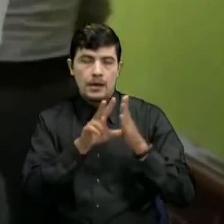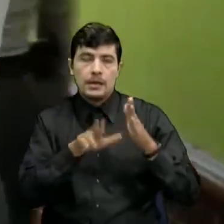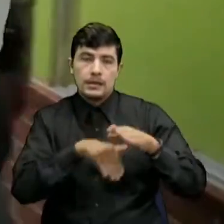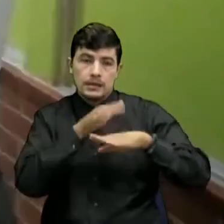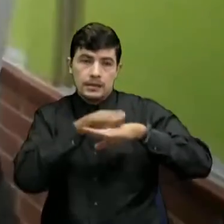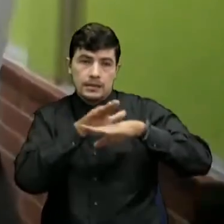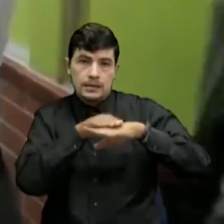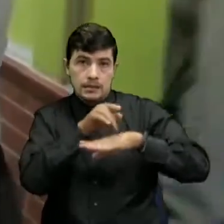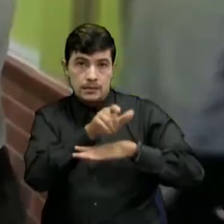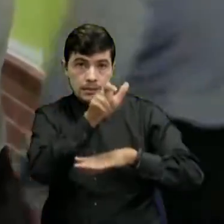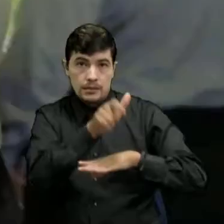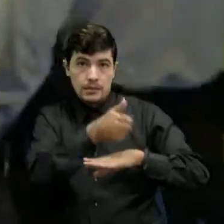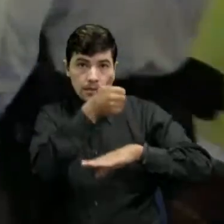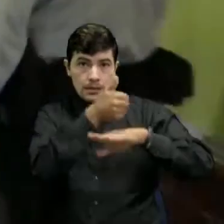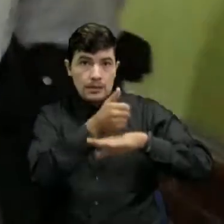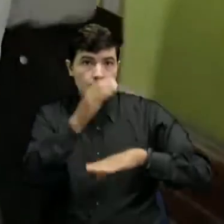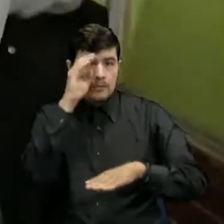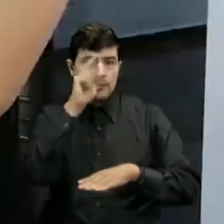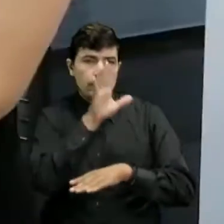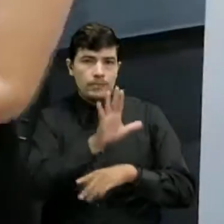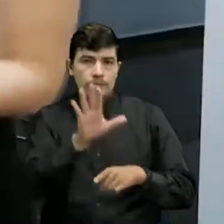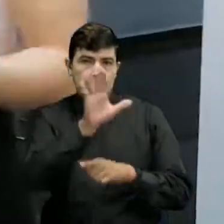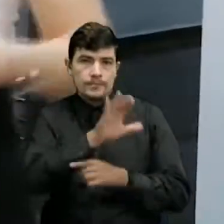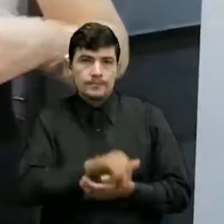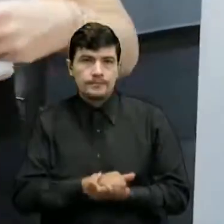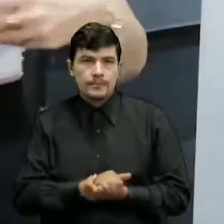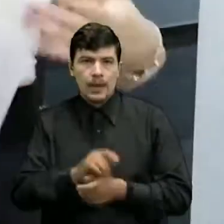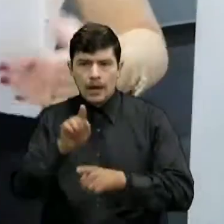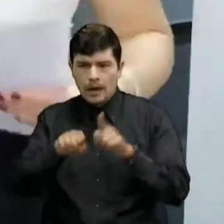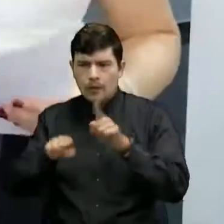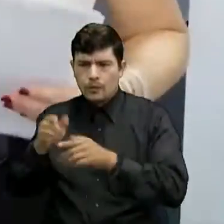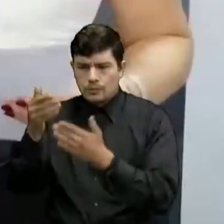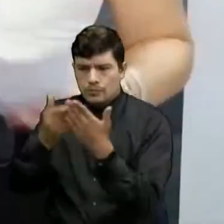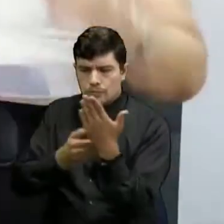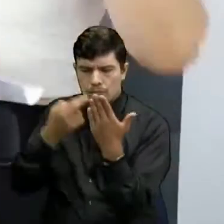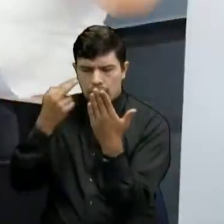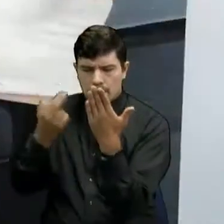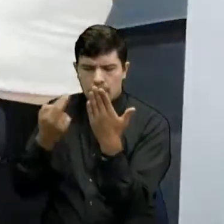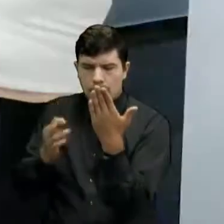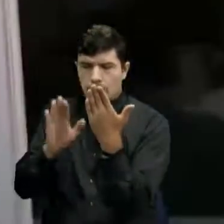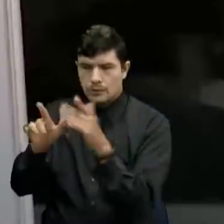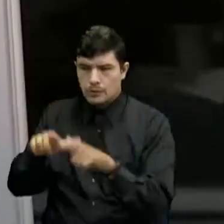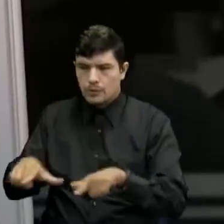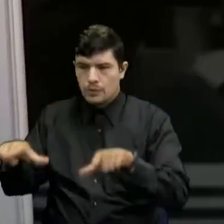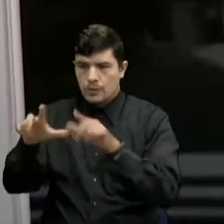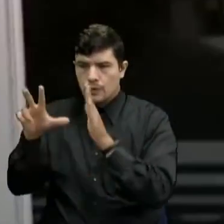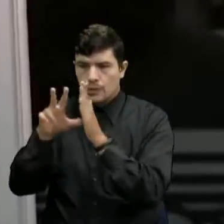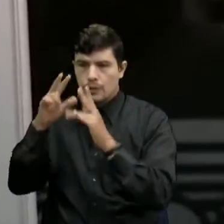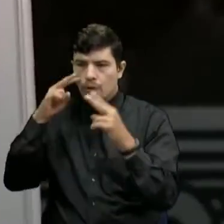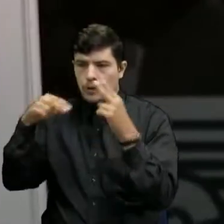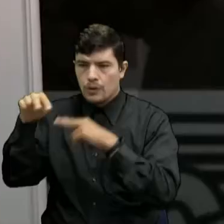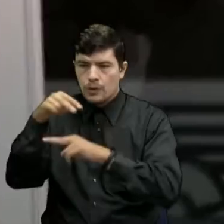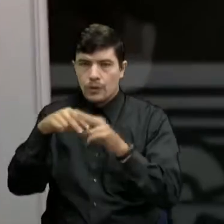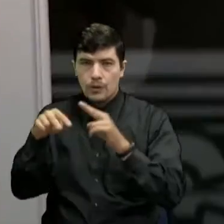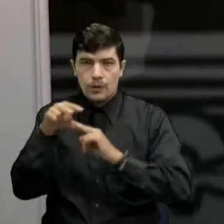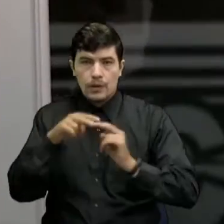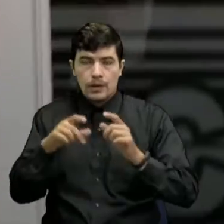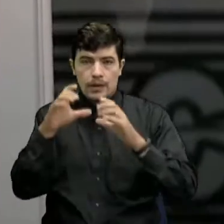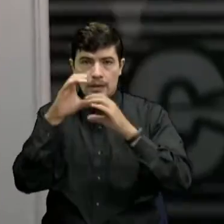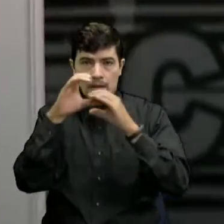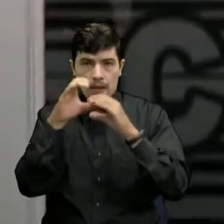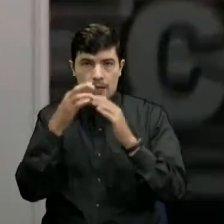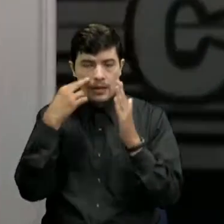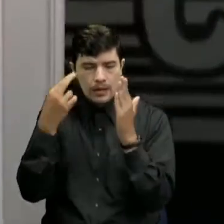informa al señor inspector de policía. Algunos de los documentos verificados a los prestadores de servicios turísticos son Cámara de